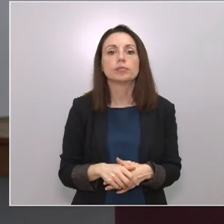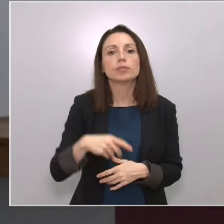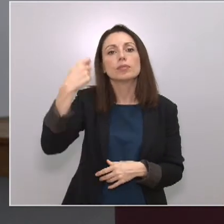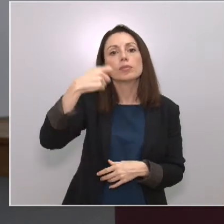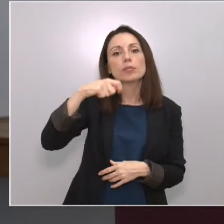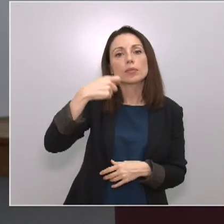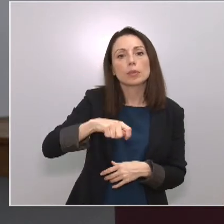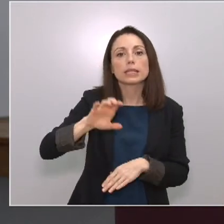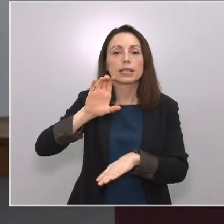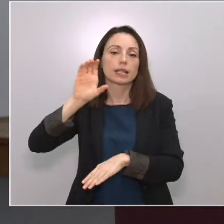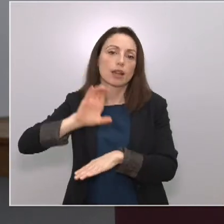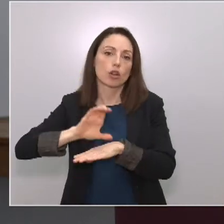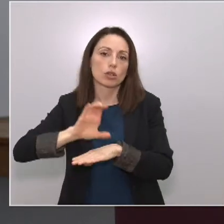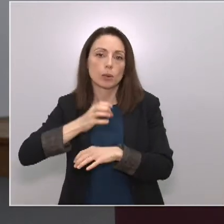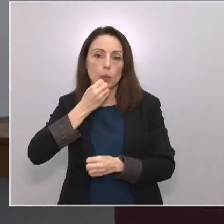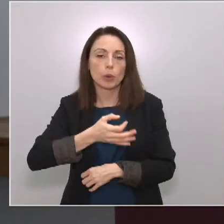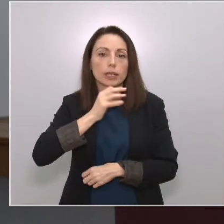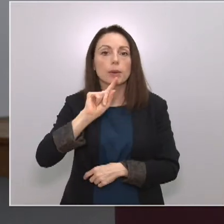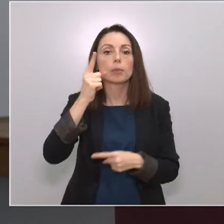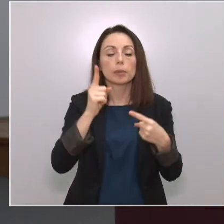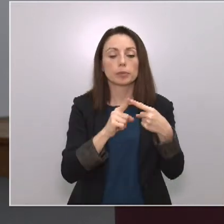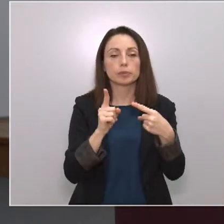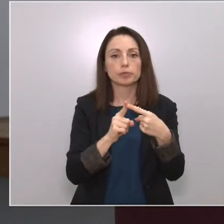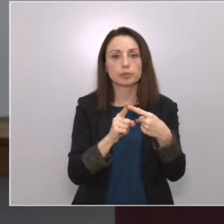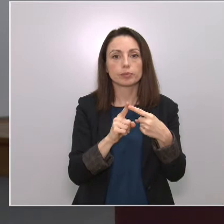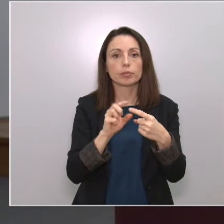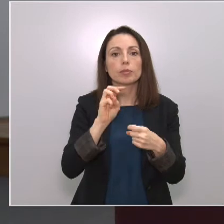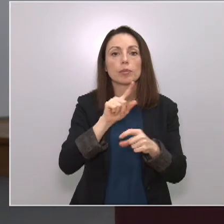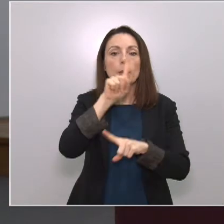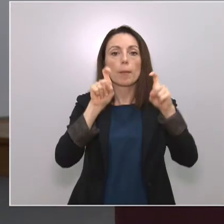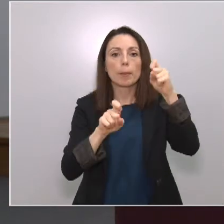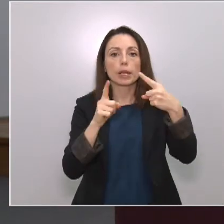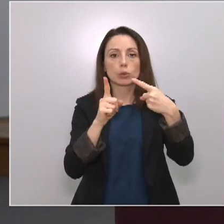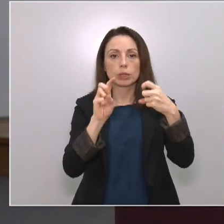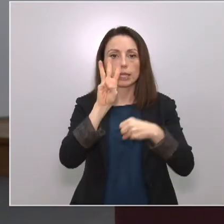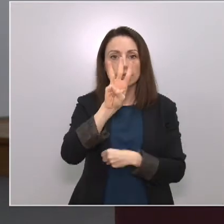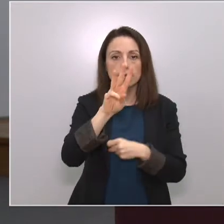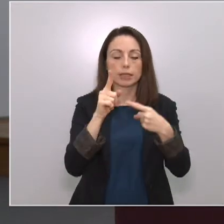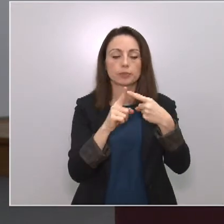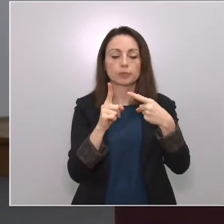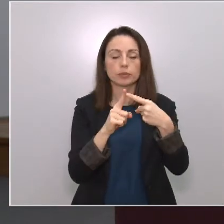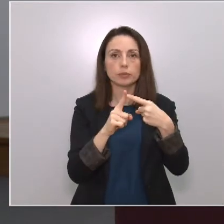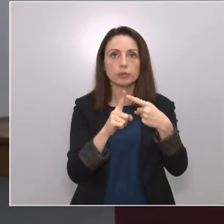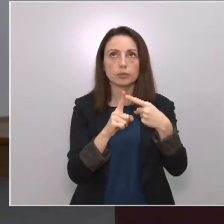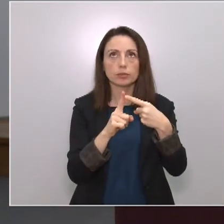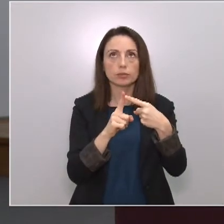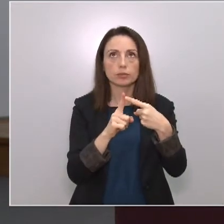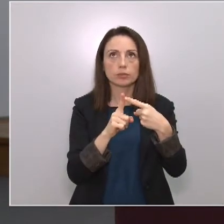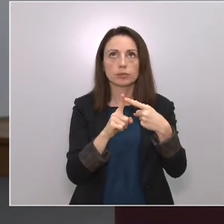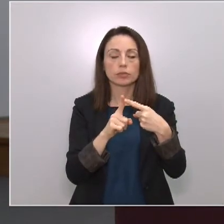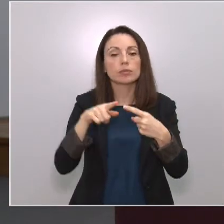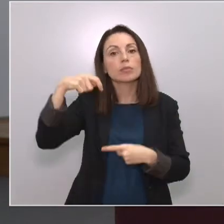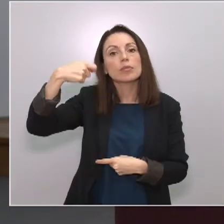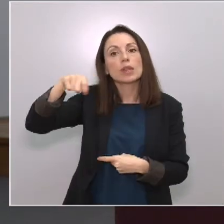Presidente, consejero, ¿qué tal? Buenas tardes. En primer lugar, son 3 preguntas. En la primera, si cuando le ha hablado usted